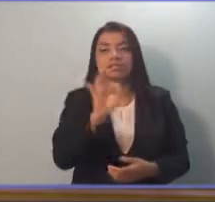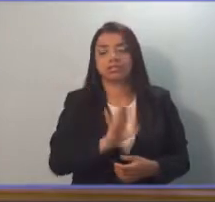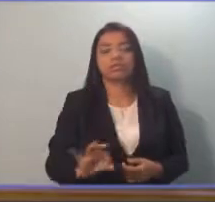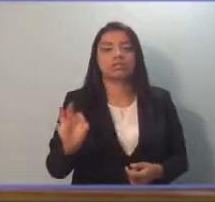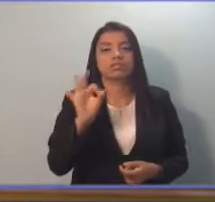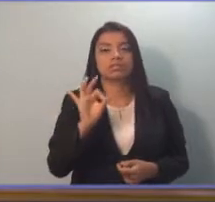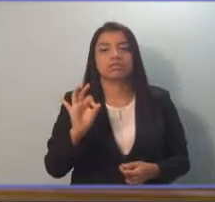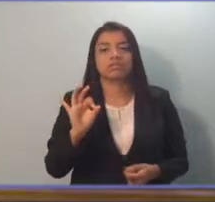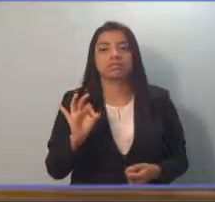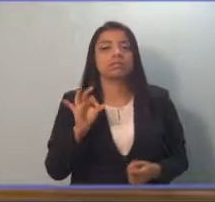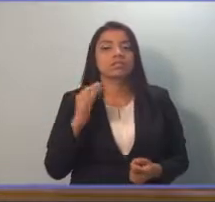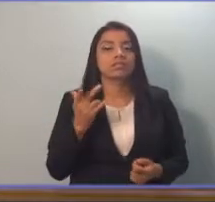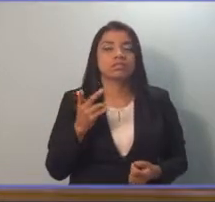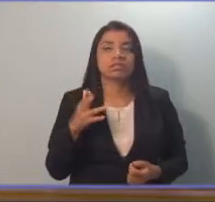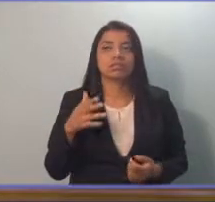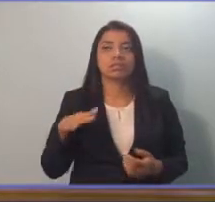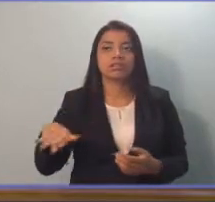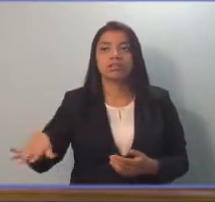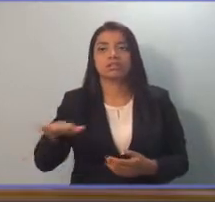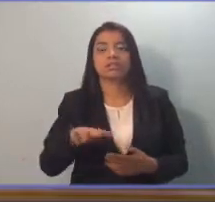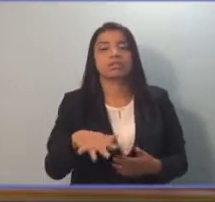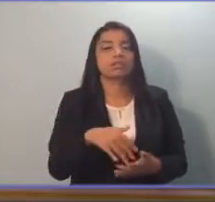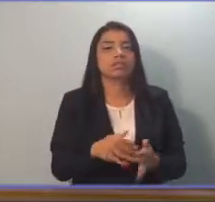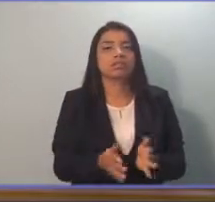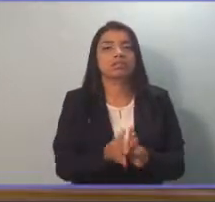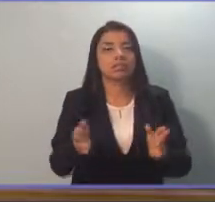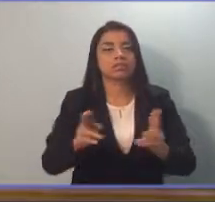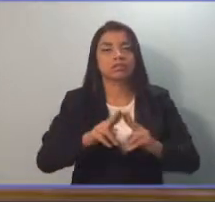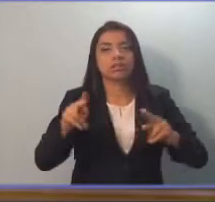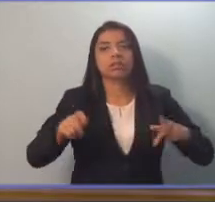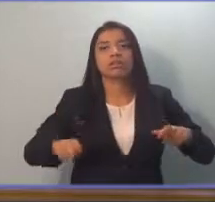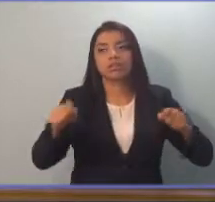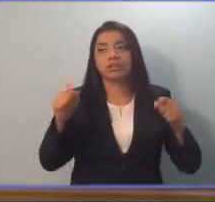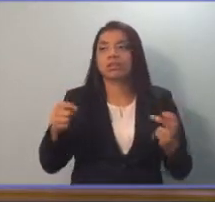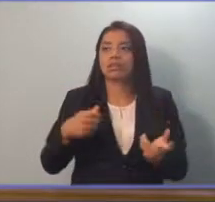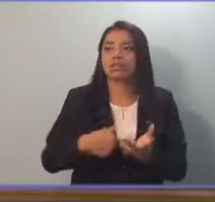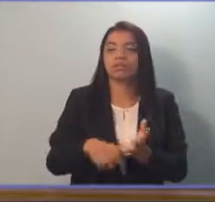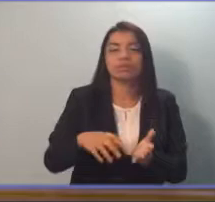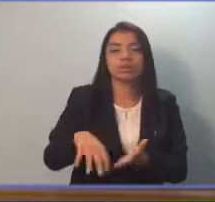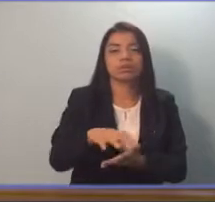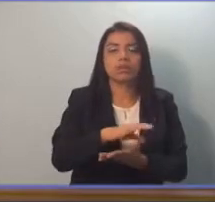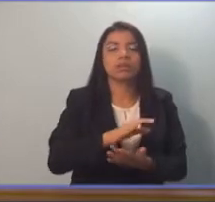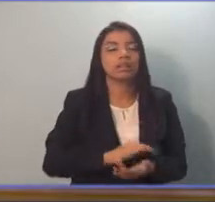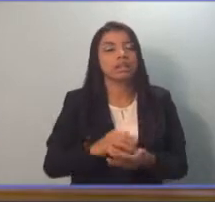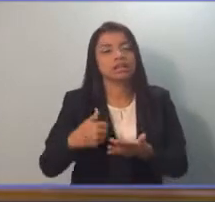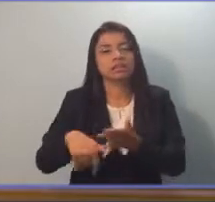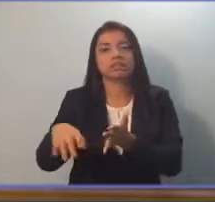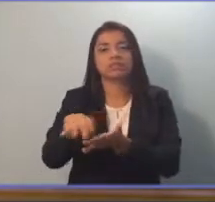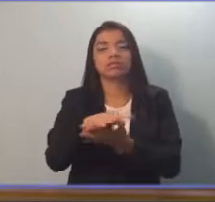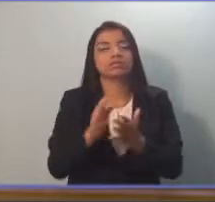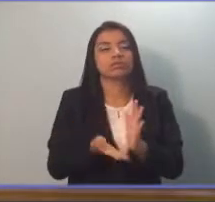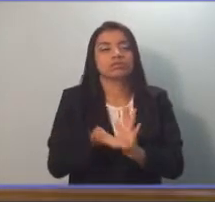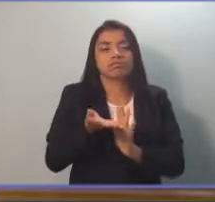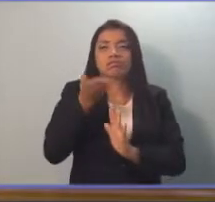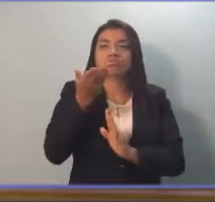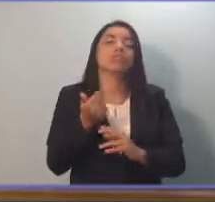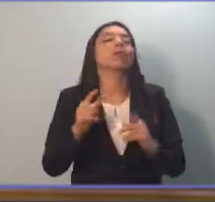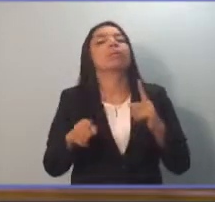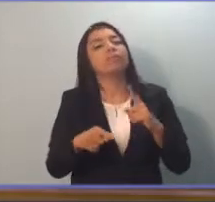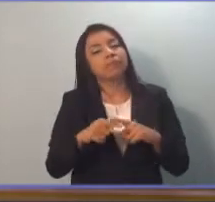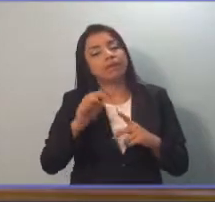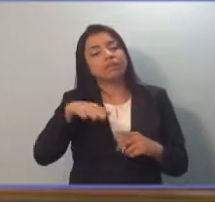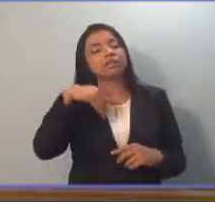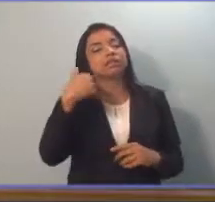la mejora de espacios públicos bajo convenio con diferentes municipalidades y más recientemente la